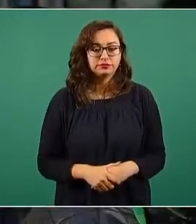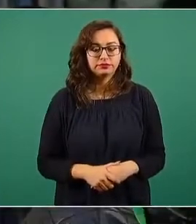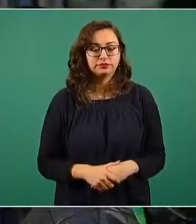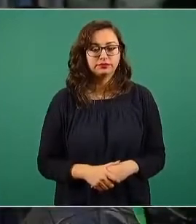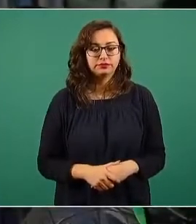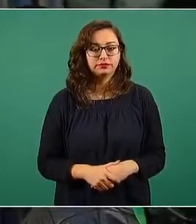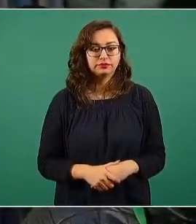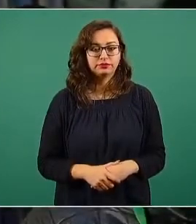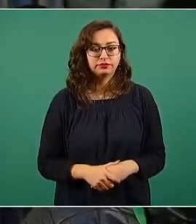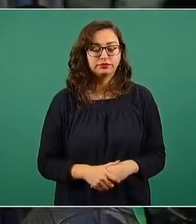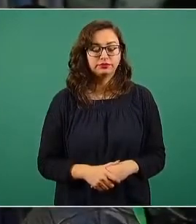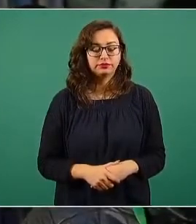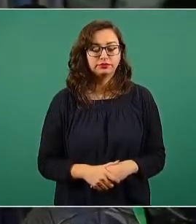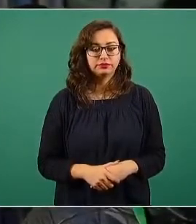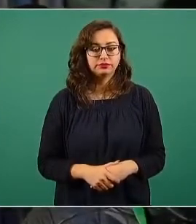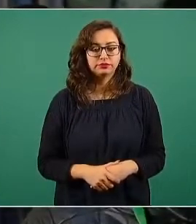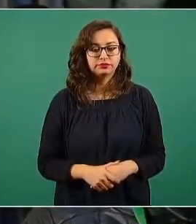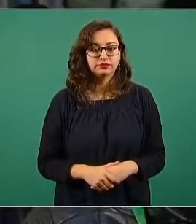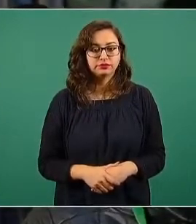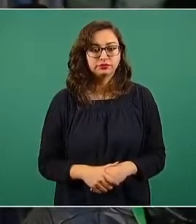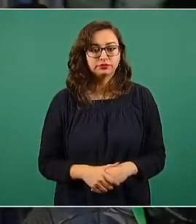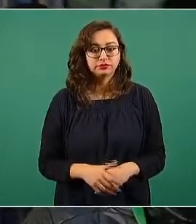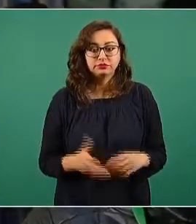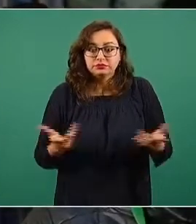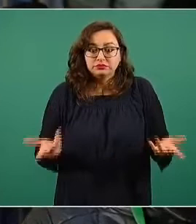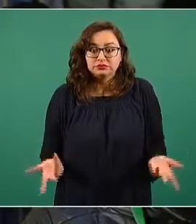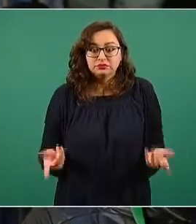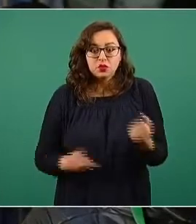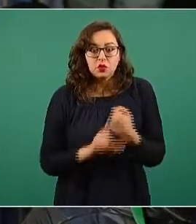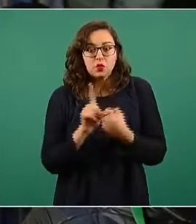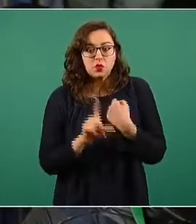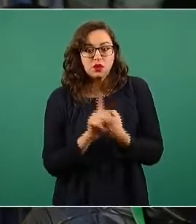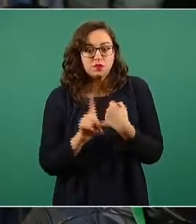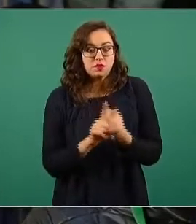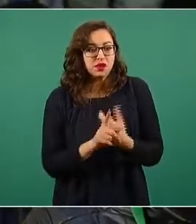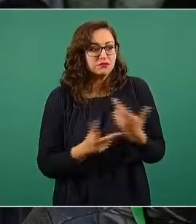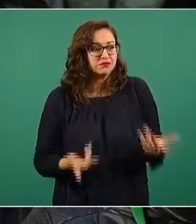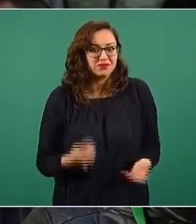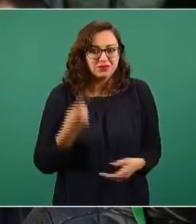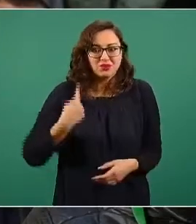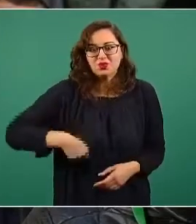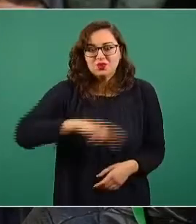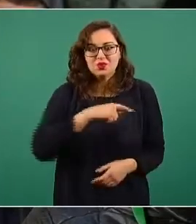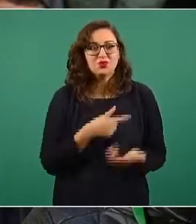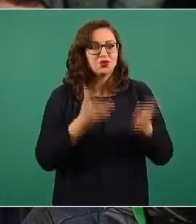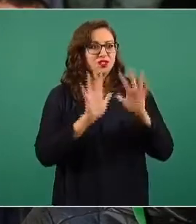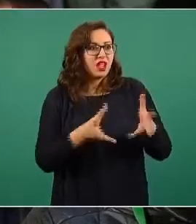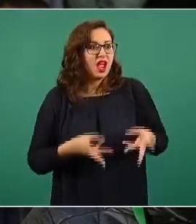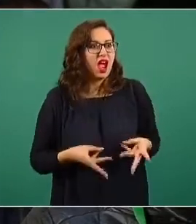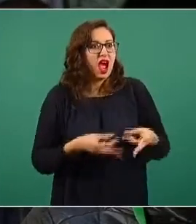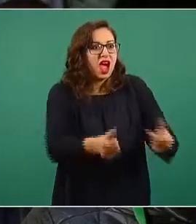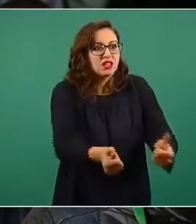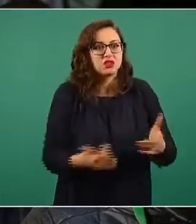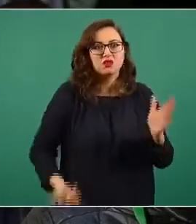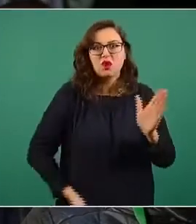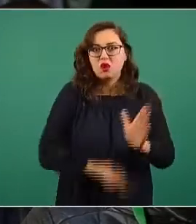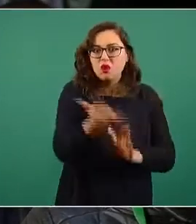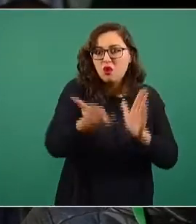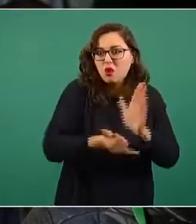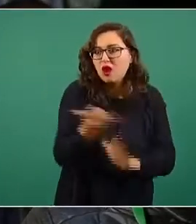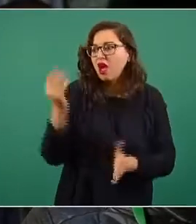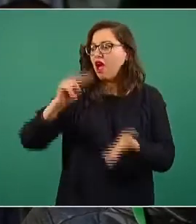dinero. No, el problema es aquí que nosotros tenemos que pagar a quienes realizaron estas obras, a los albañiles,